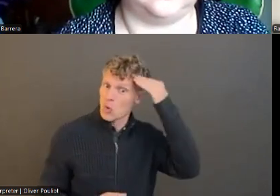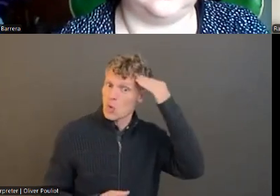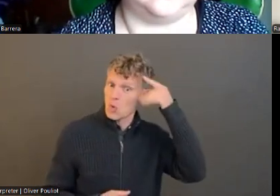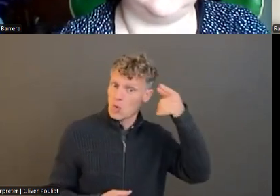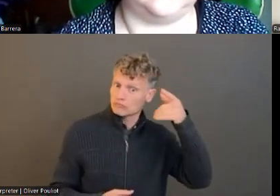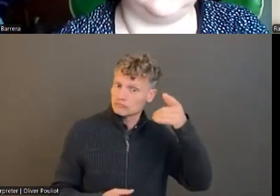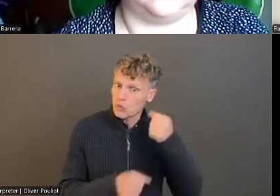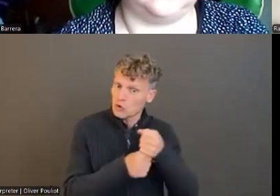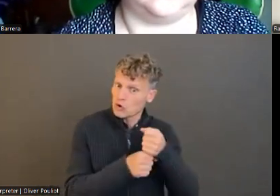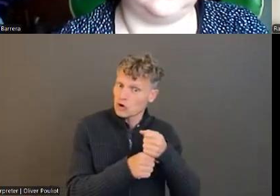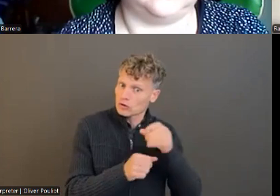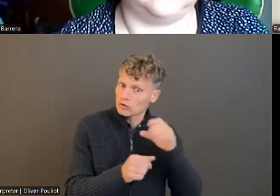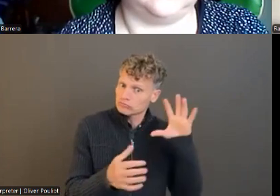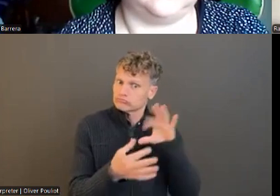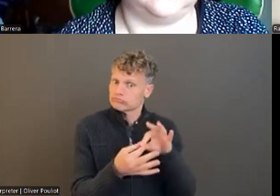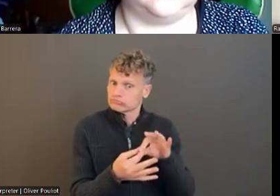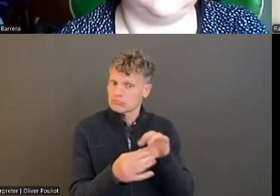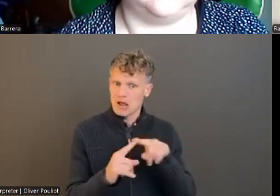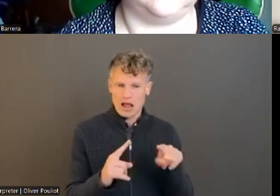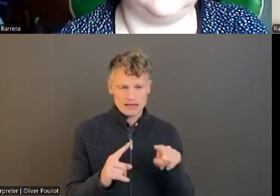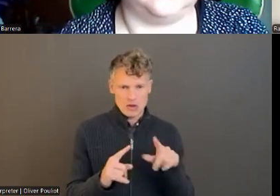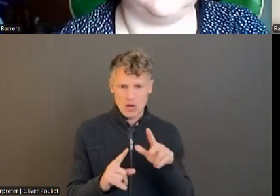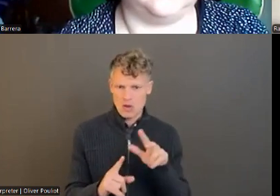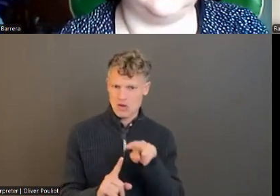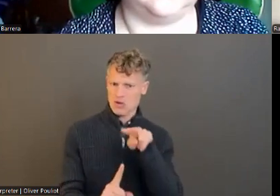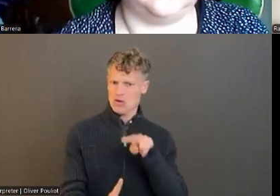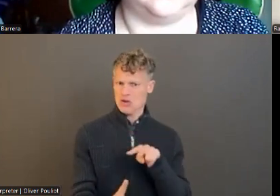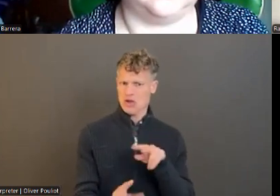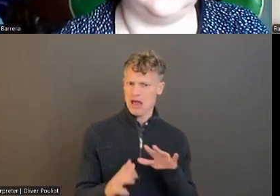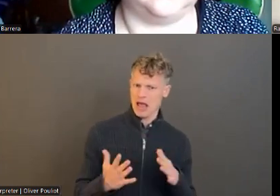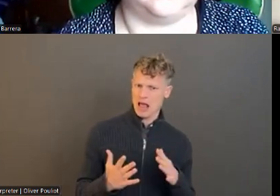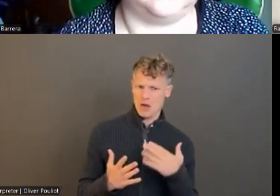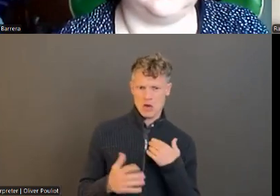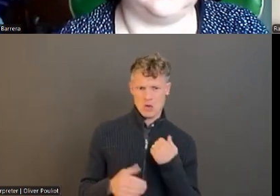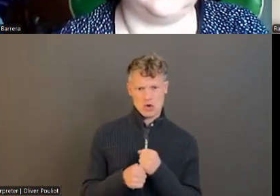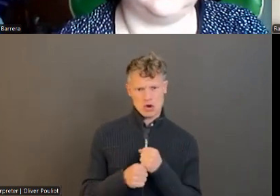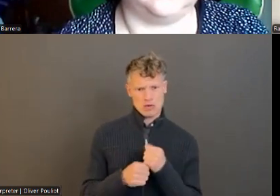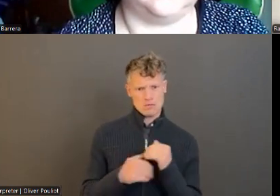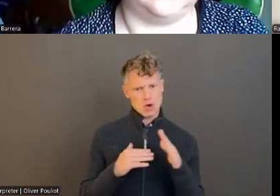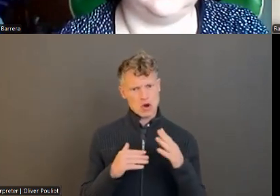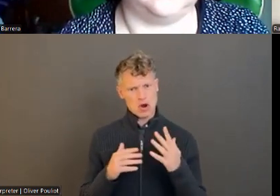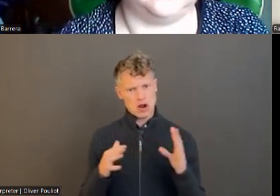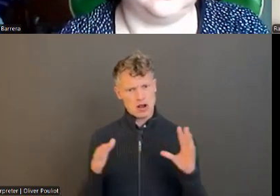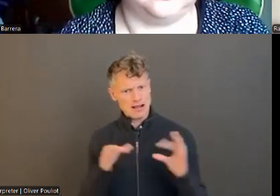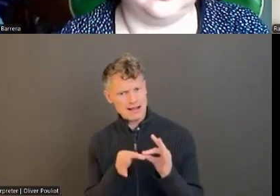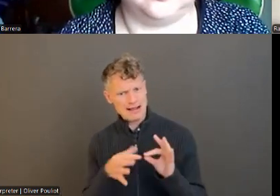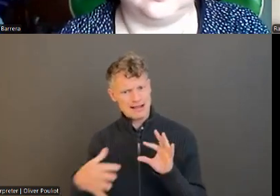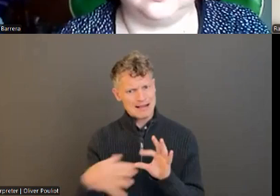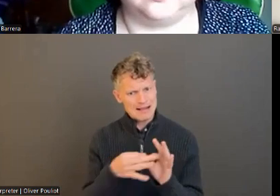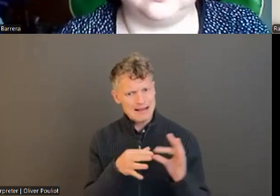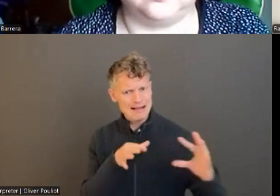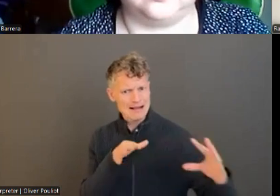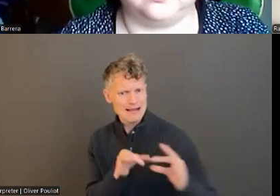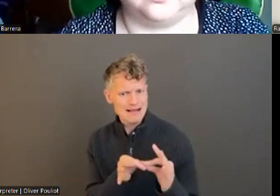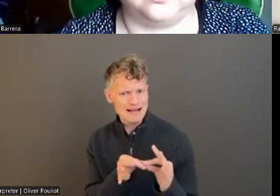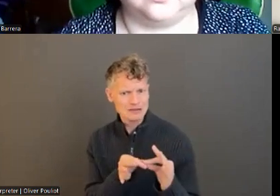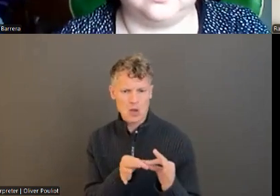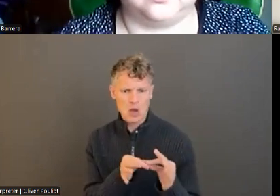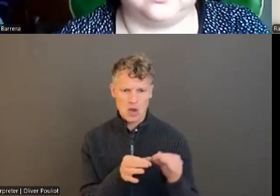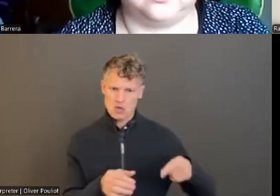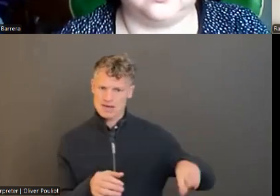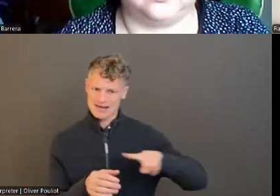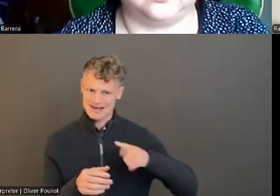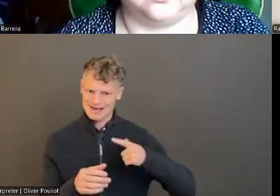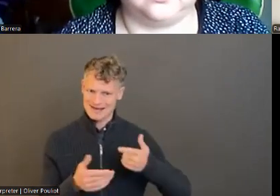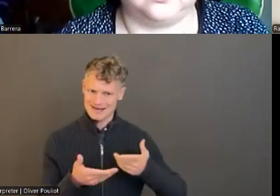Un trabajo colaborativo que nos permite construir un objetivo común, que tiene abordaje en términos de las intervenciones, los